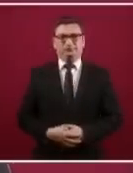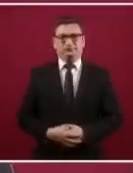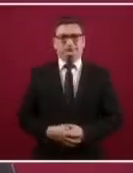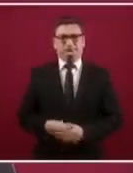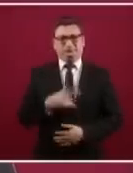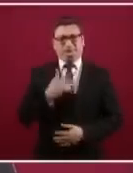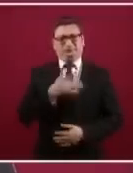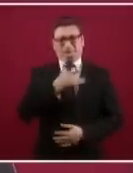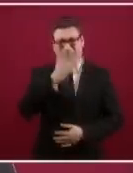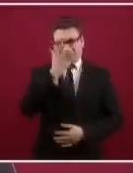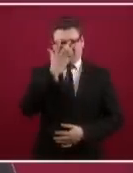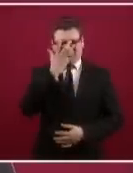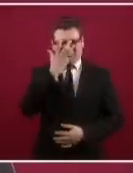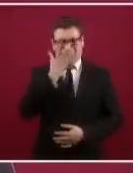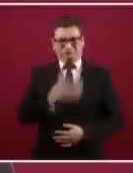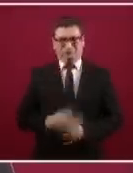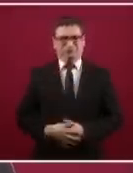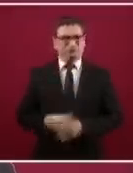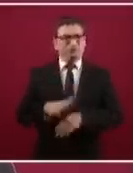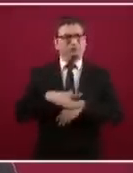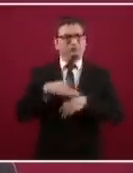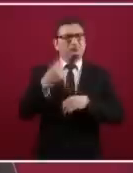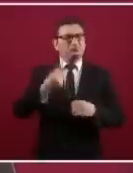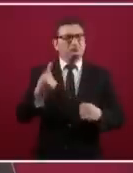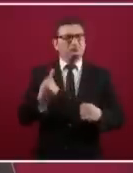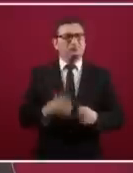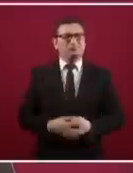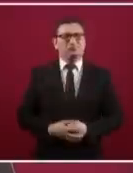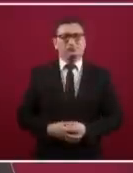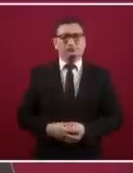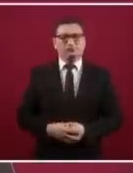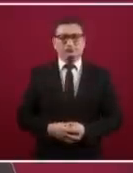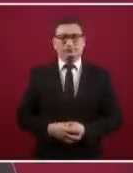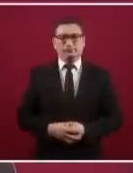me da pena, porque